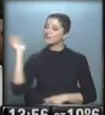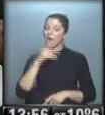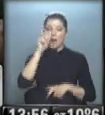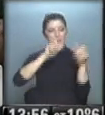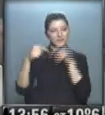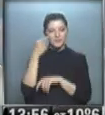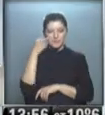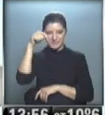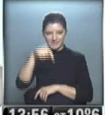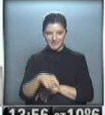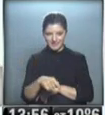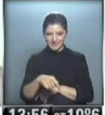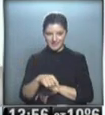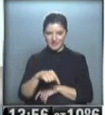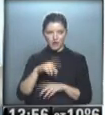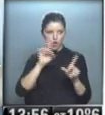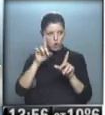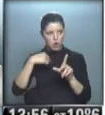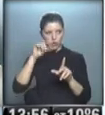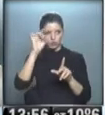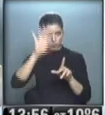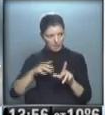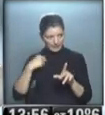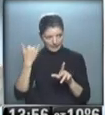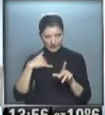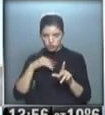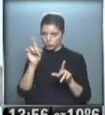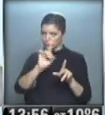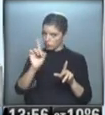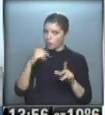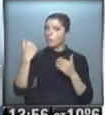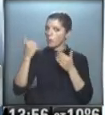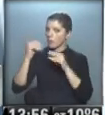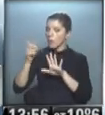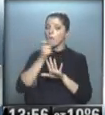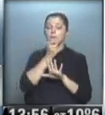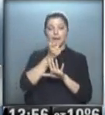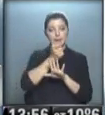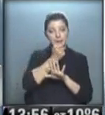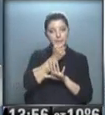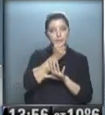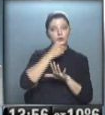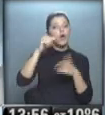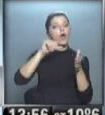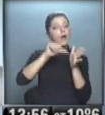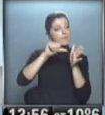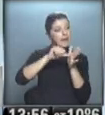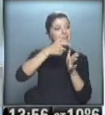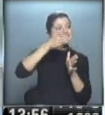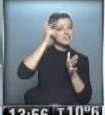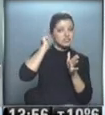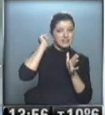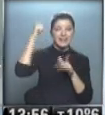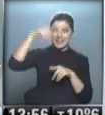la región no solamente los argentinos porque también va a servir como puente de vinculación para nuestros hermanos chilenos que están